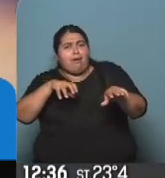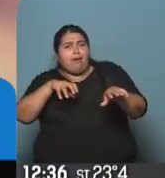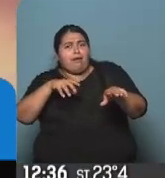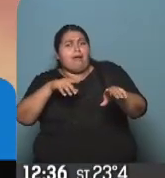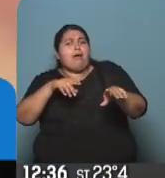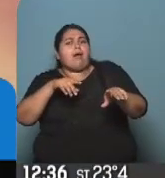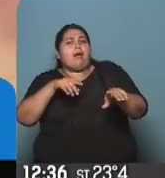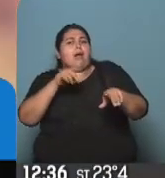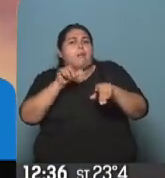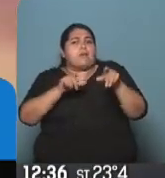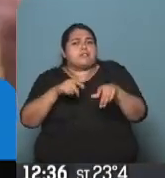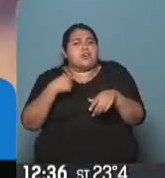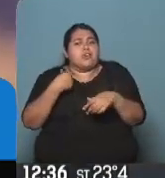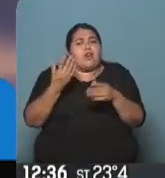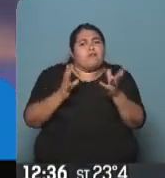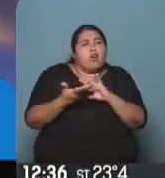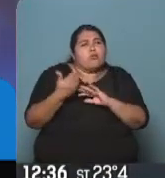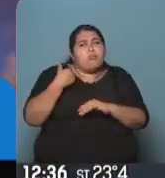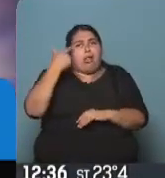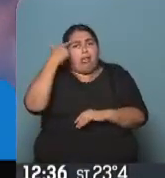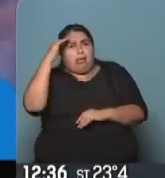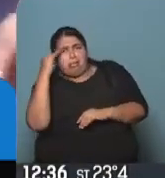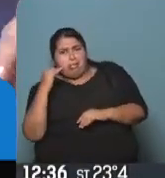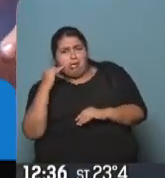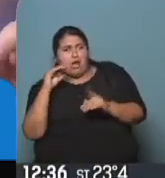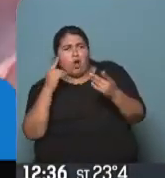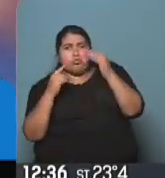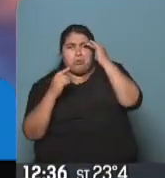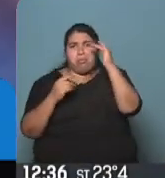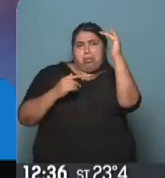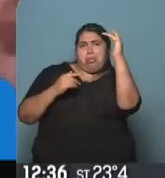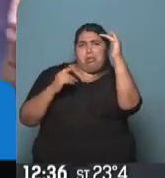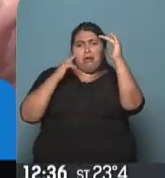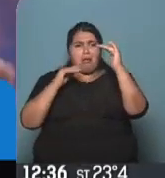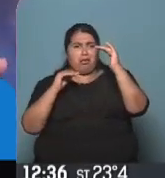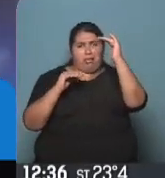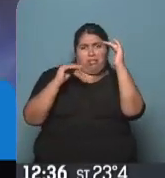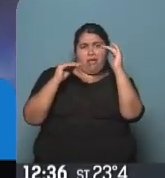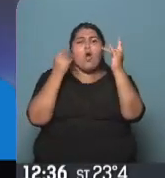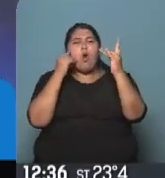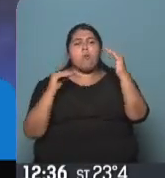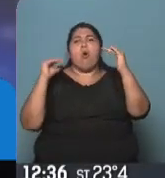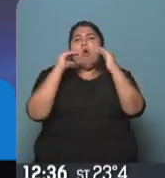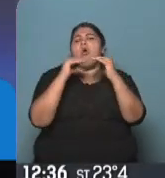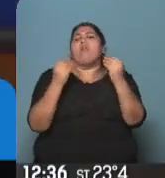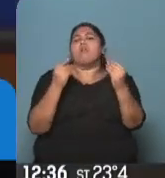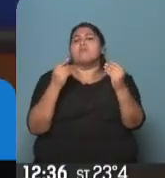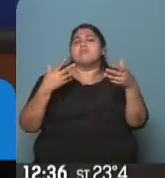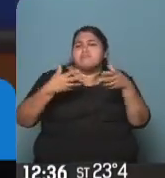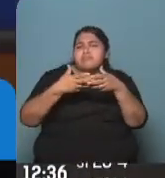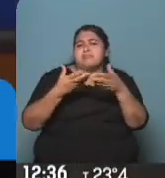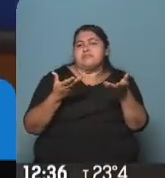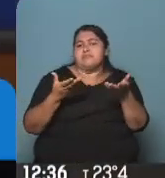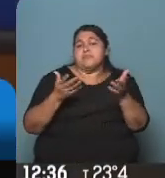tiene el ordinario de los seres humanos? No vamos a ir a la normalidad, pero el ordinario en el que nos manejamos. Bueno, creo que hay